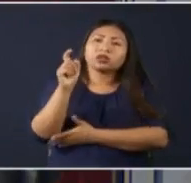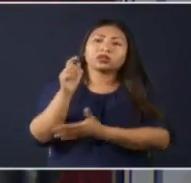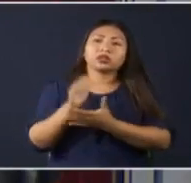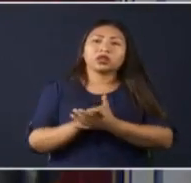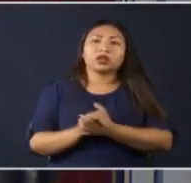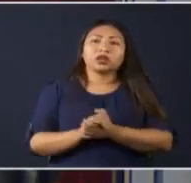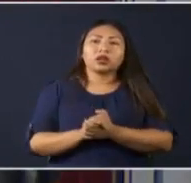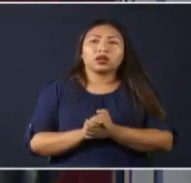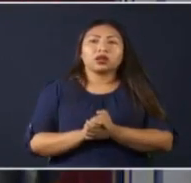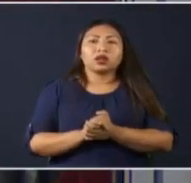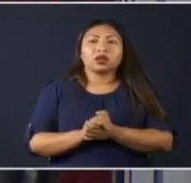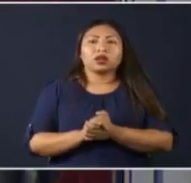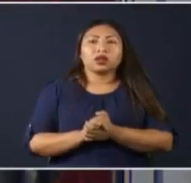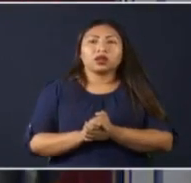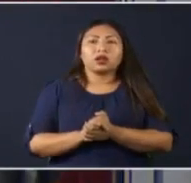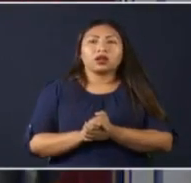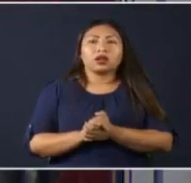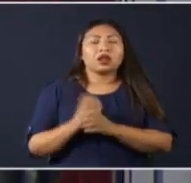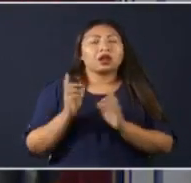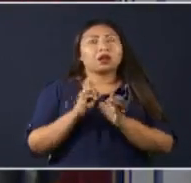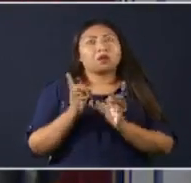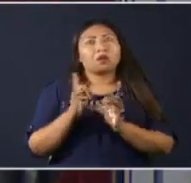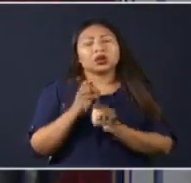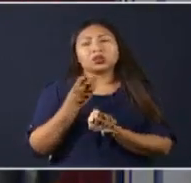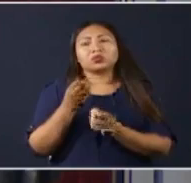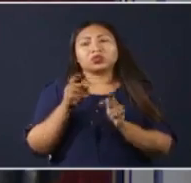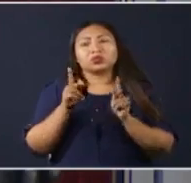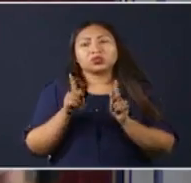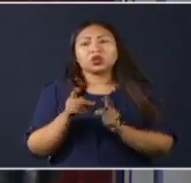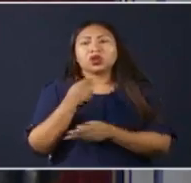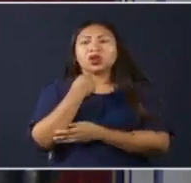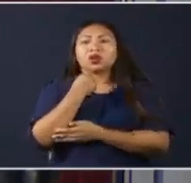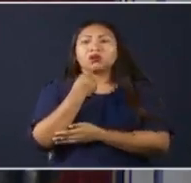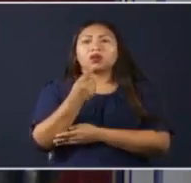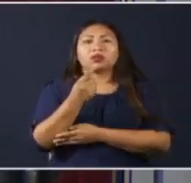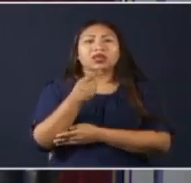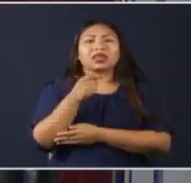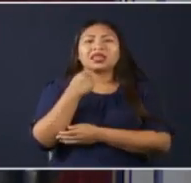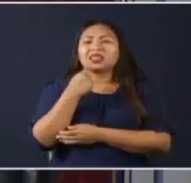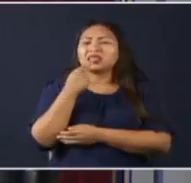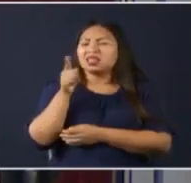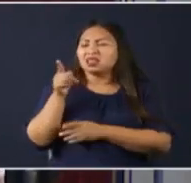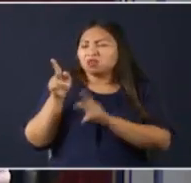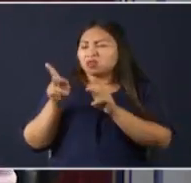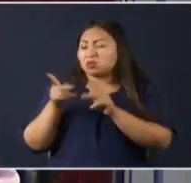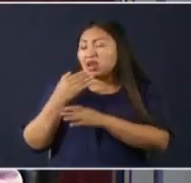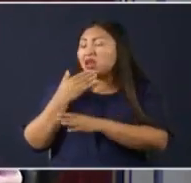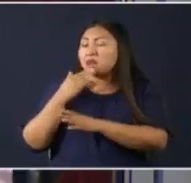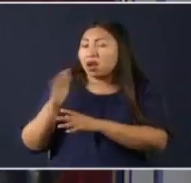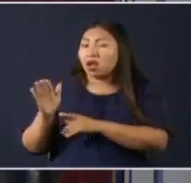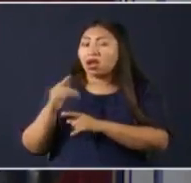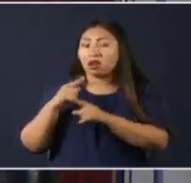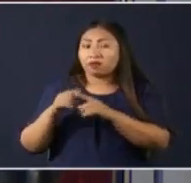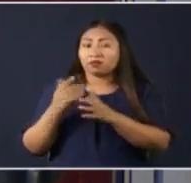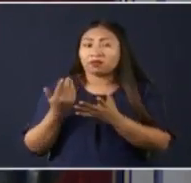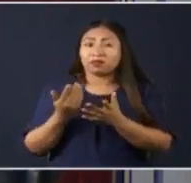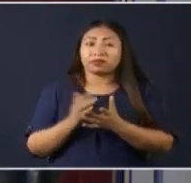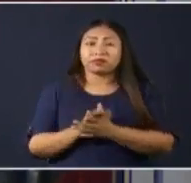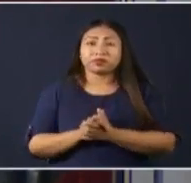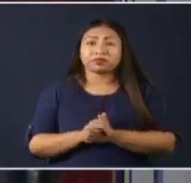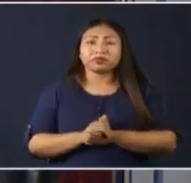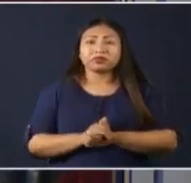destitución, la cual algunos lo señalan como pedófilo. Adicional,